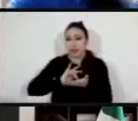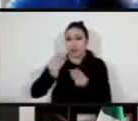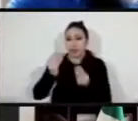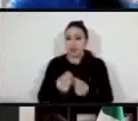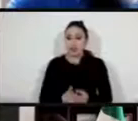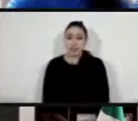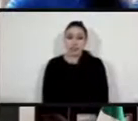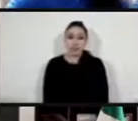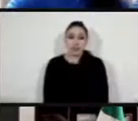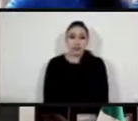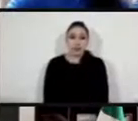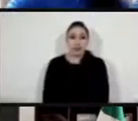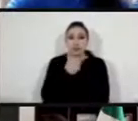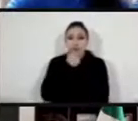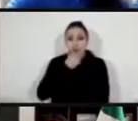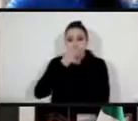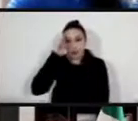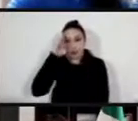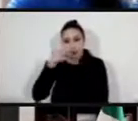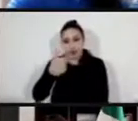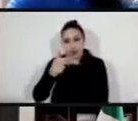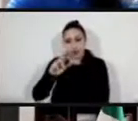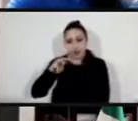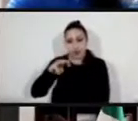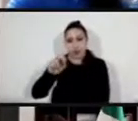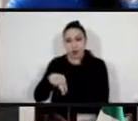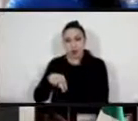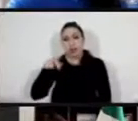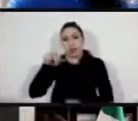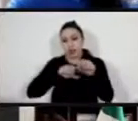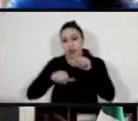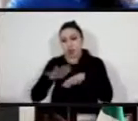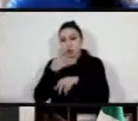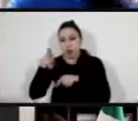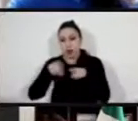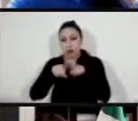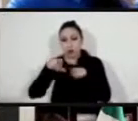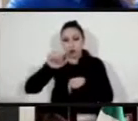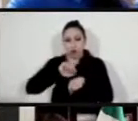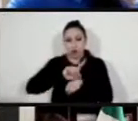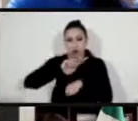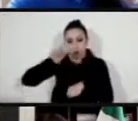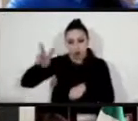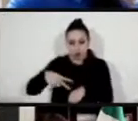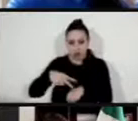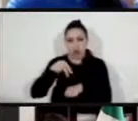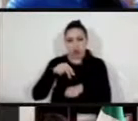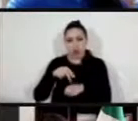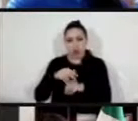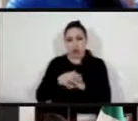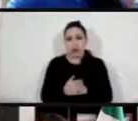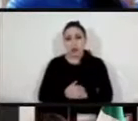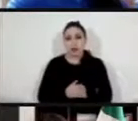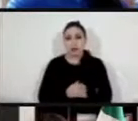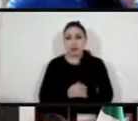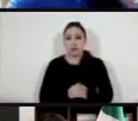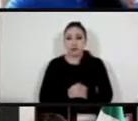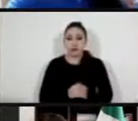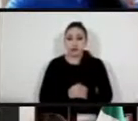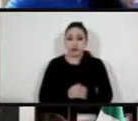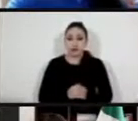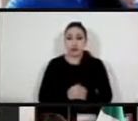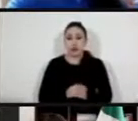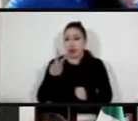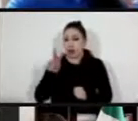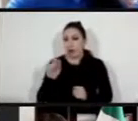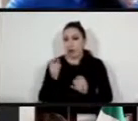Al maestro Germán Montalvo, a través de su hermano, es realmente de admirar